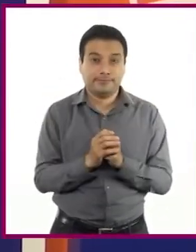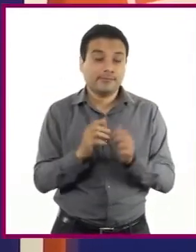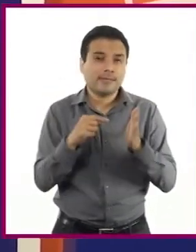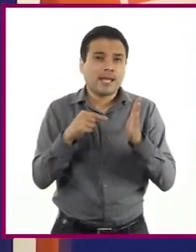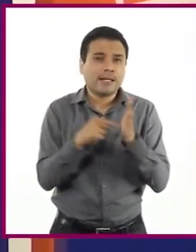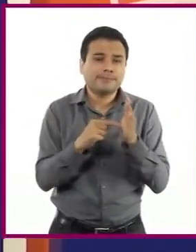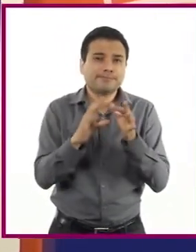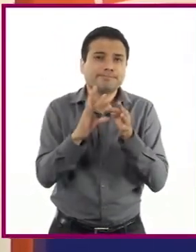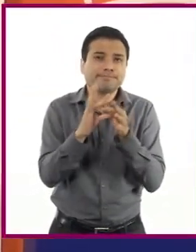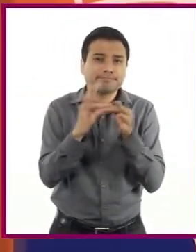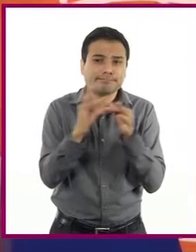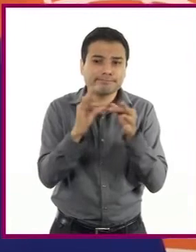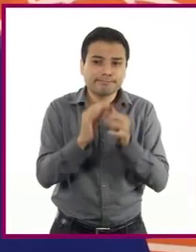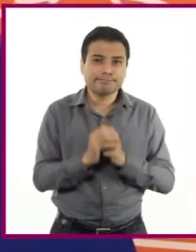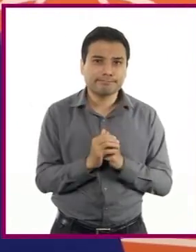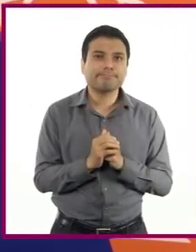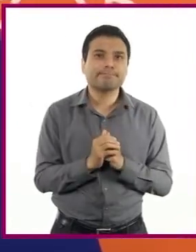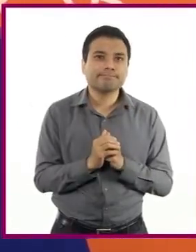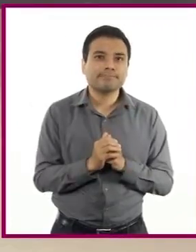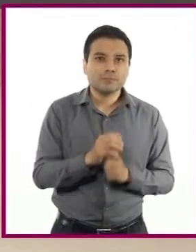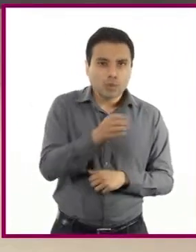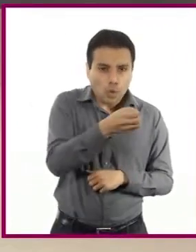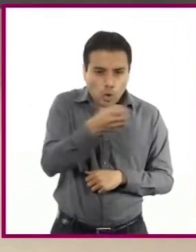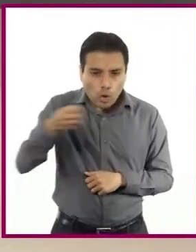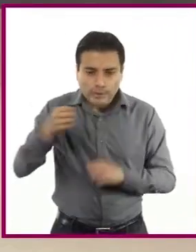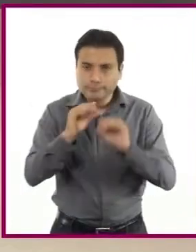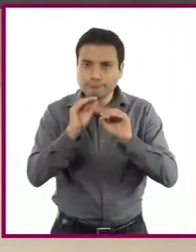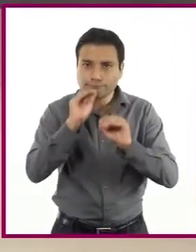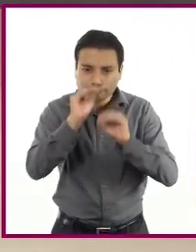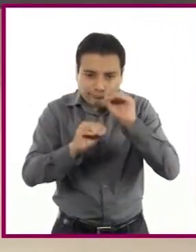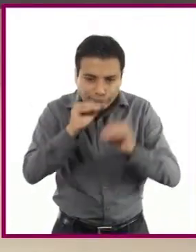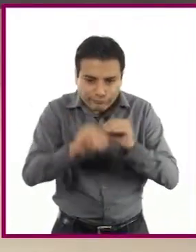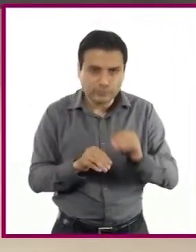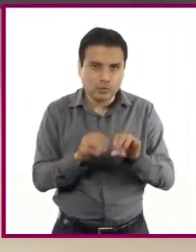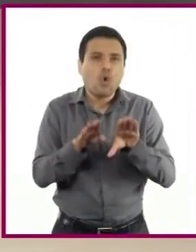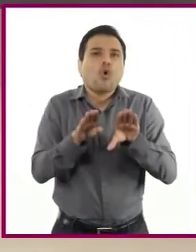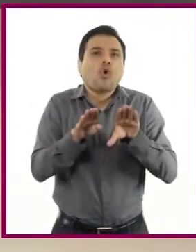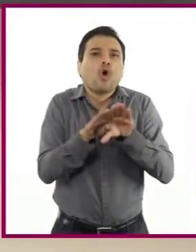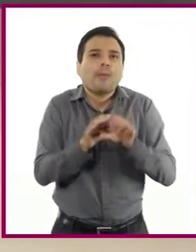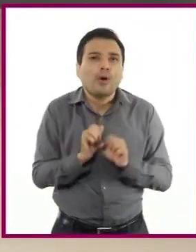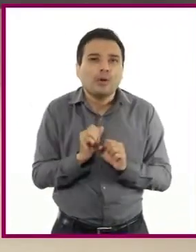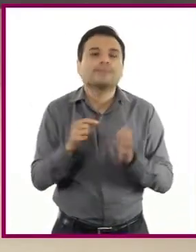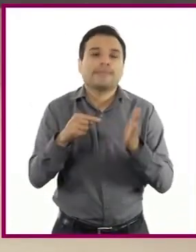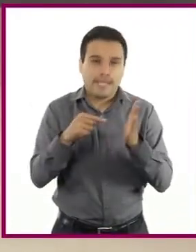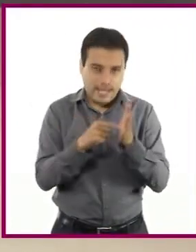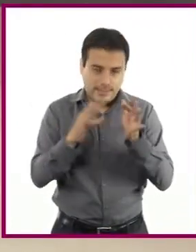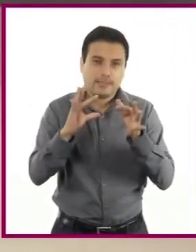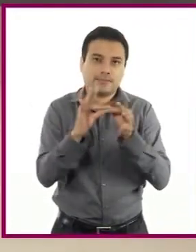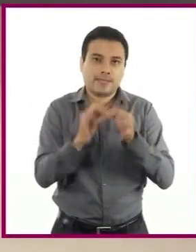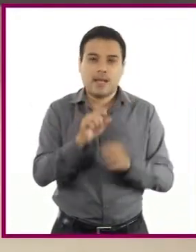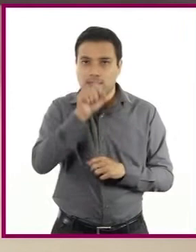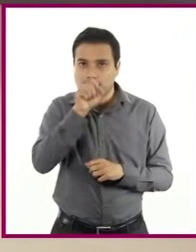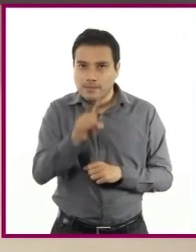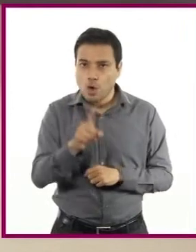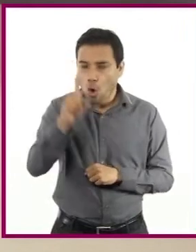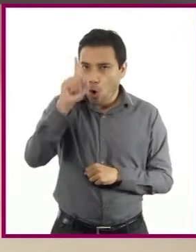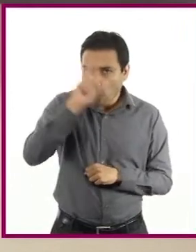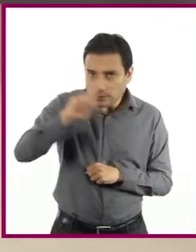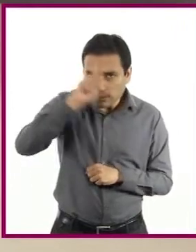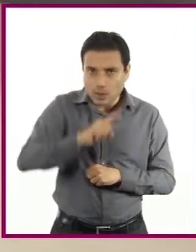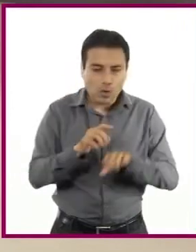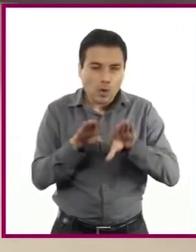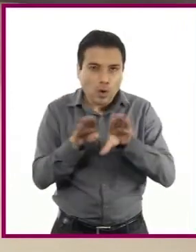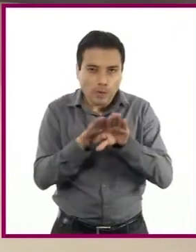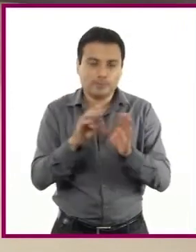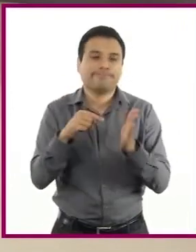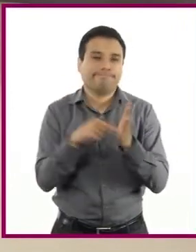ofrece información de cómo se ha realizado y está conformado, así como sugerencias de uso.